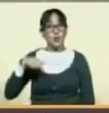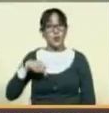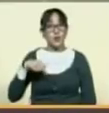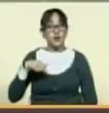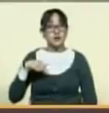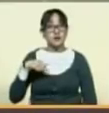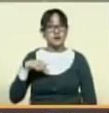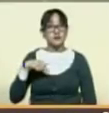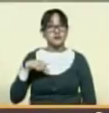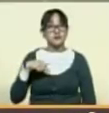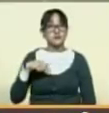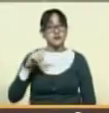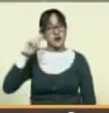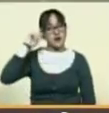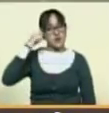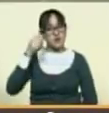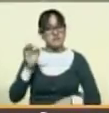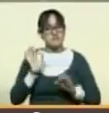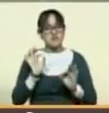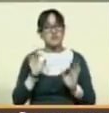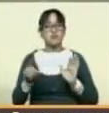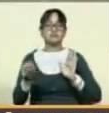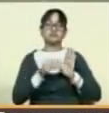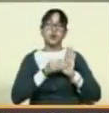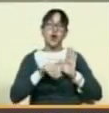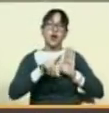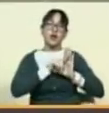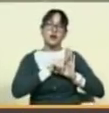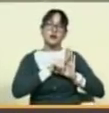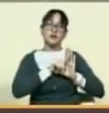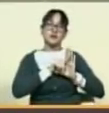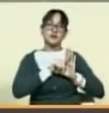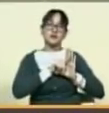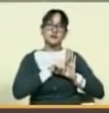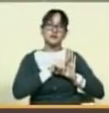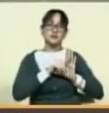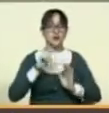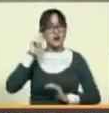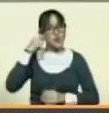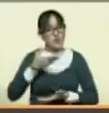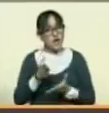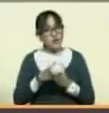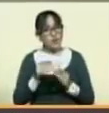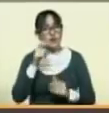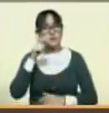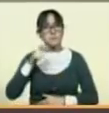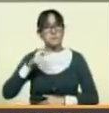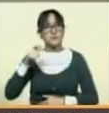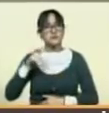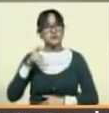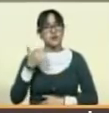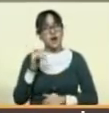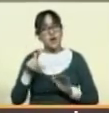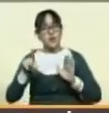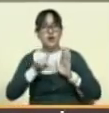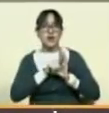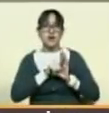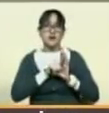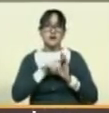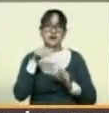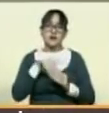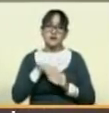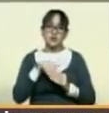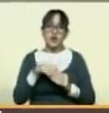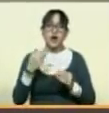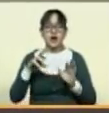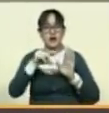todo, recordando lo que está en la ley, para recordarles a todos y todas que allí hay una ley electoral, están